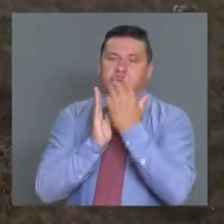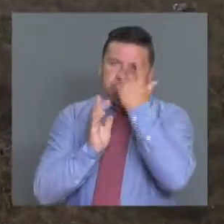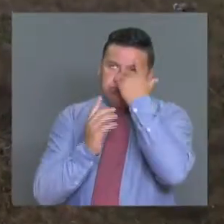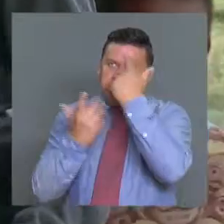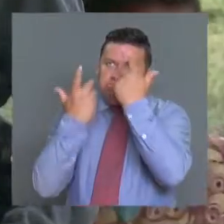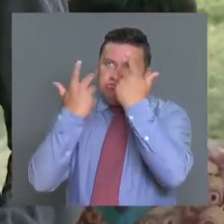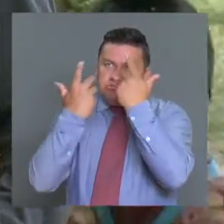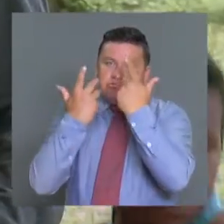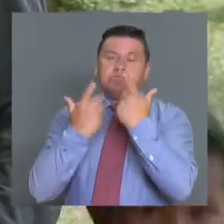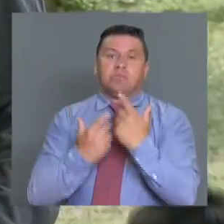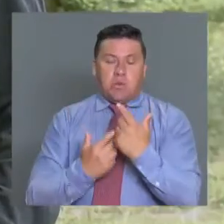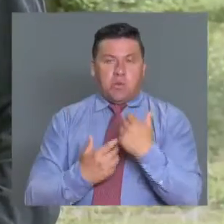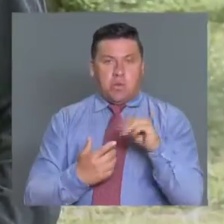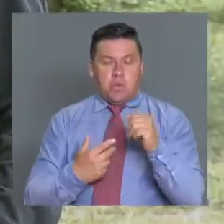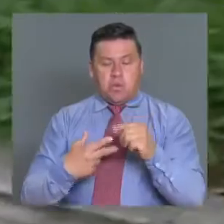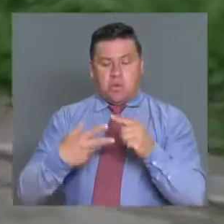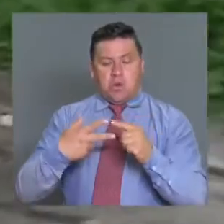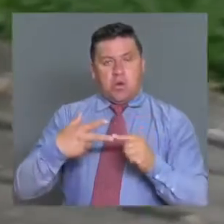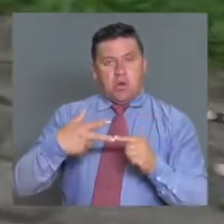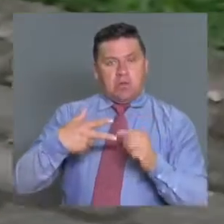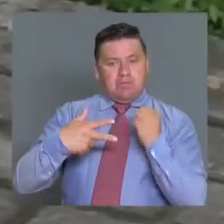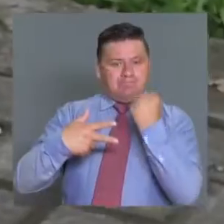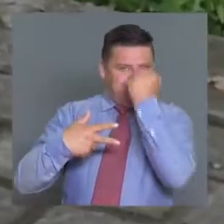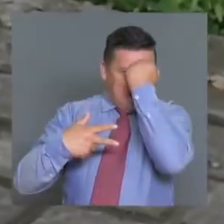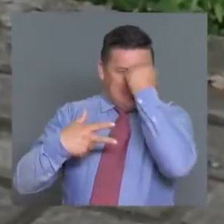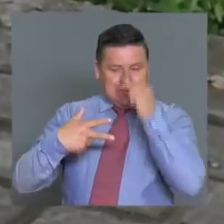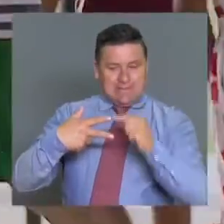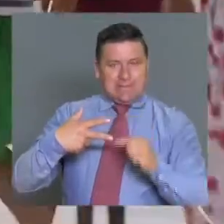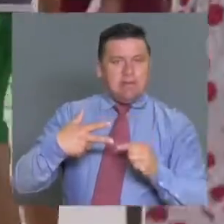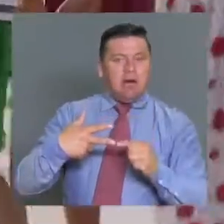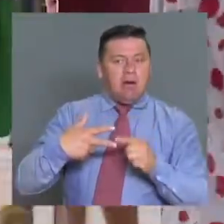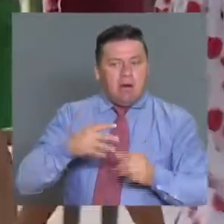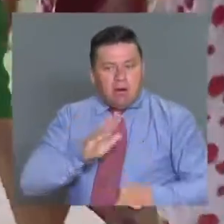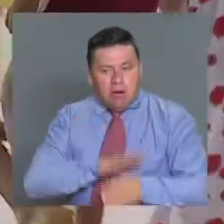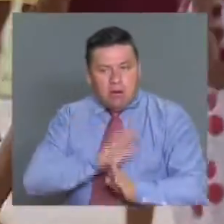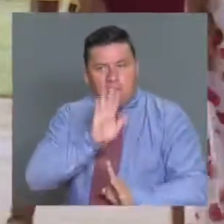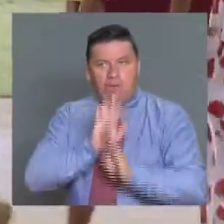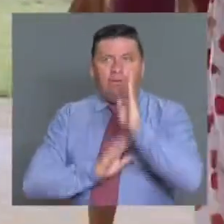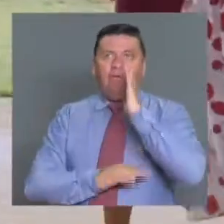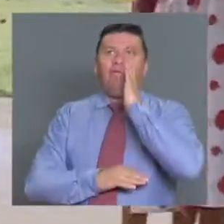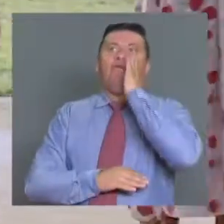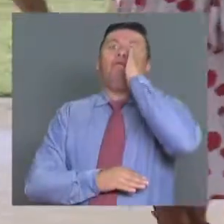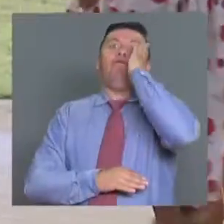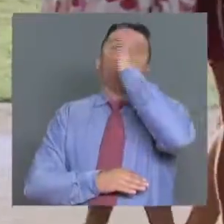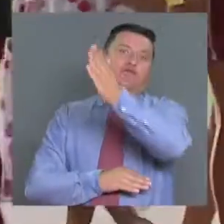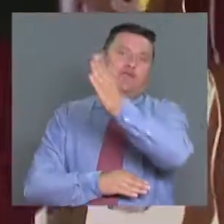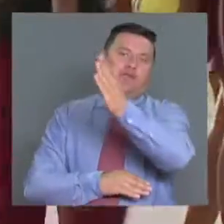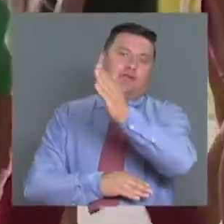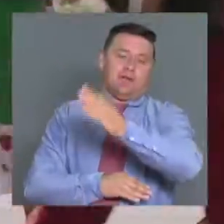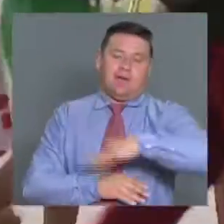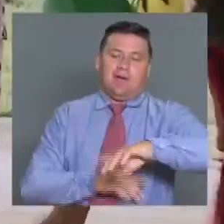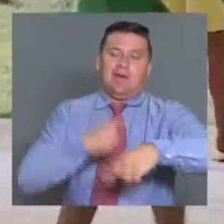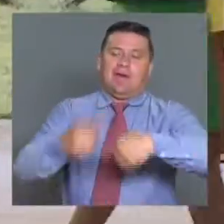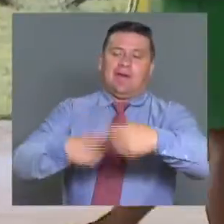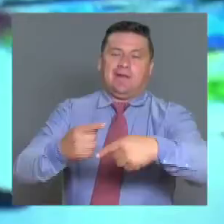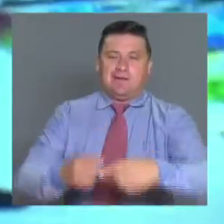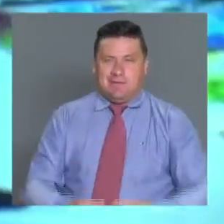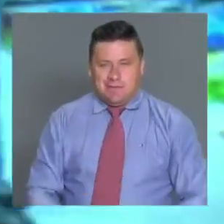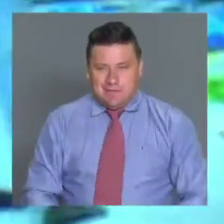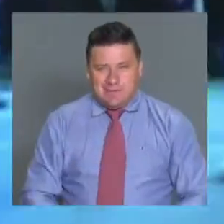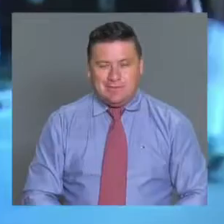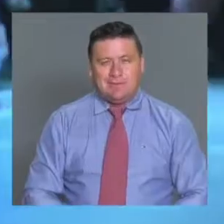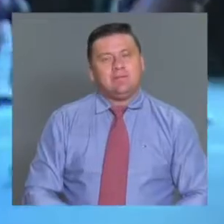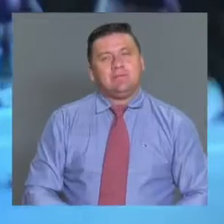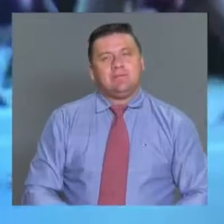capacitación dos grandes alternativas para salir adelante y construir un mejor mañana para las futuras generaciones